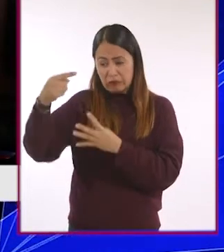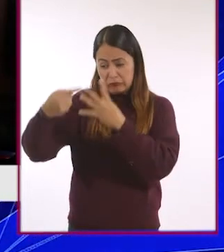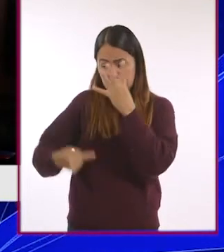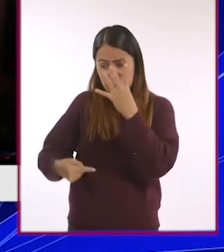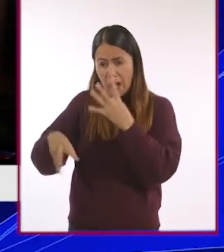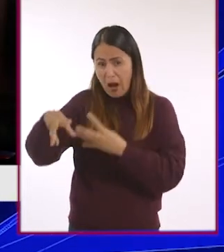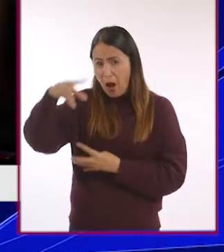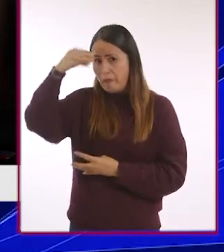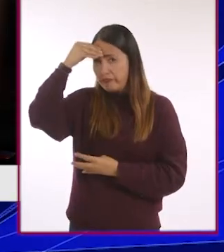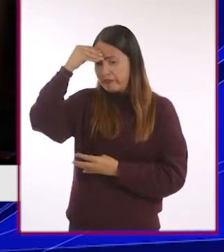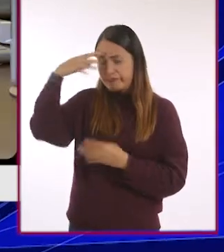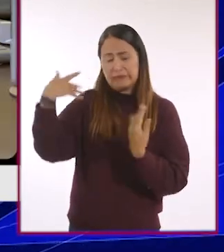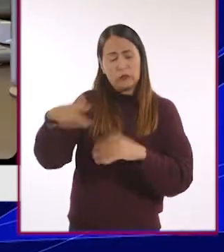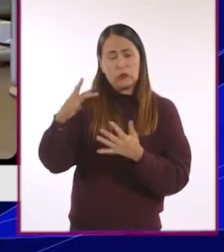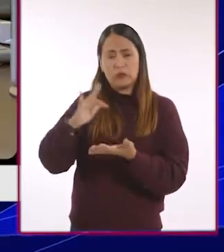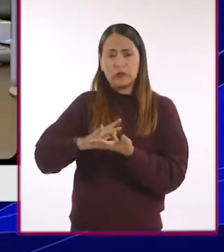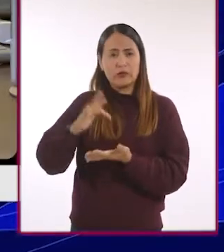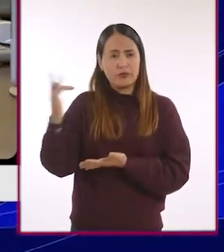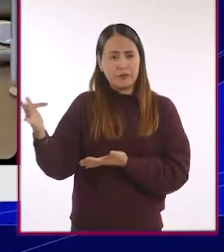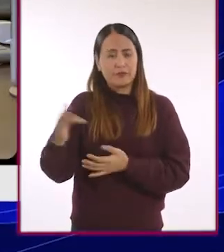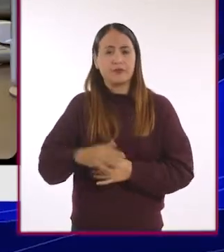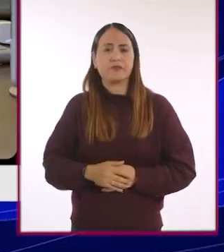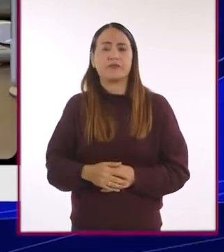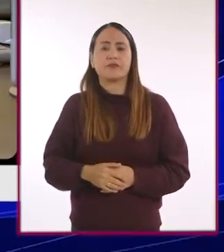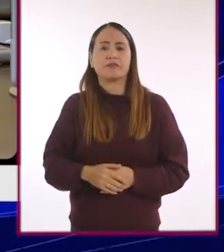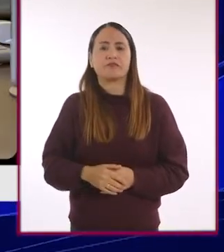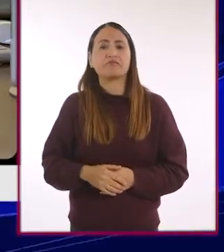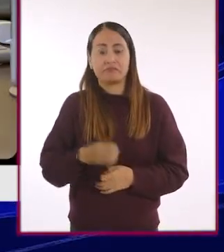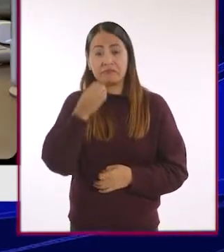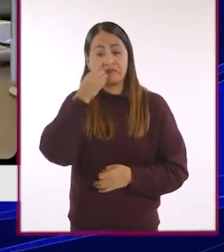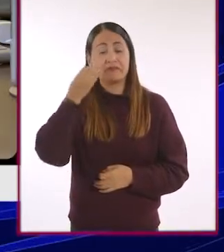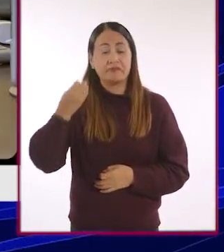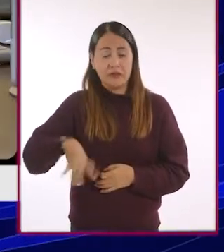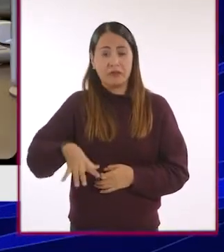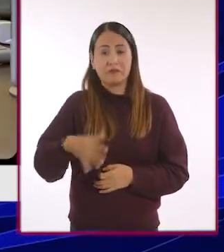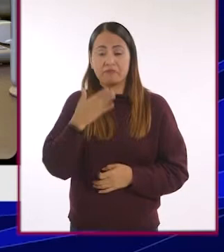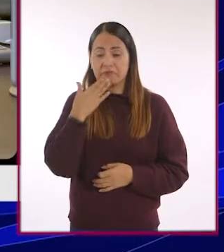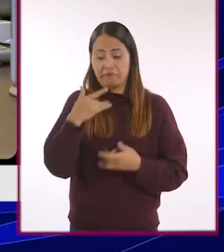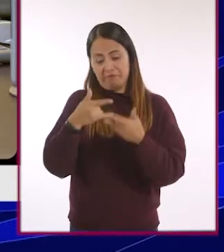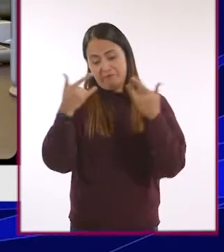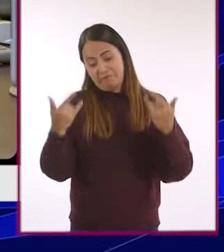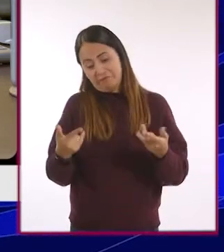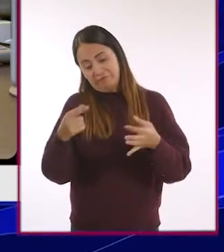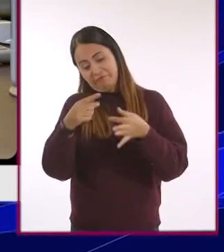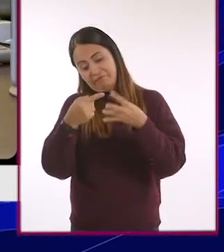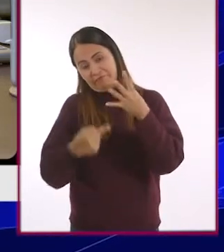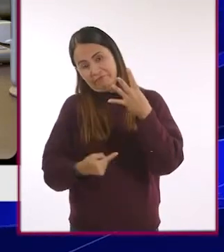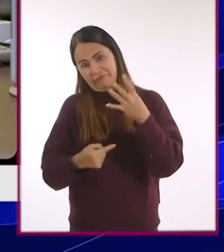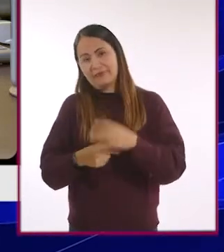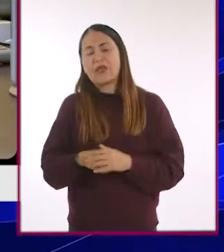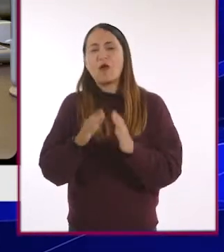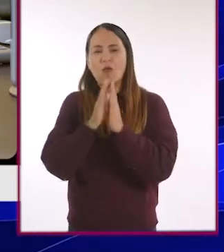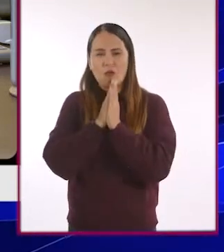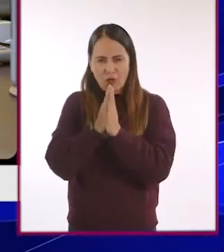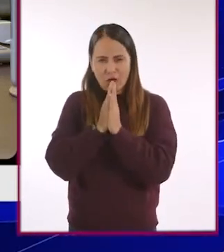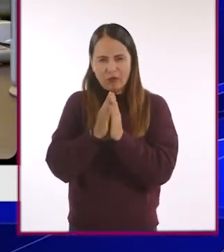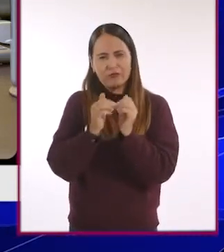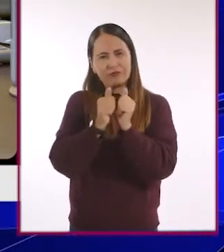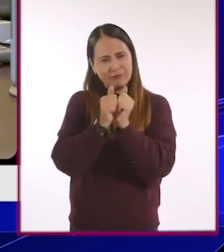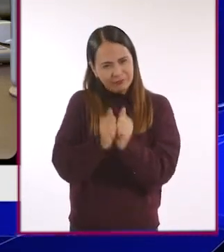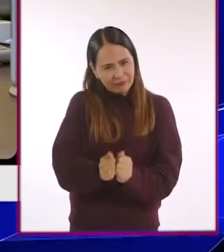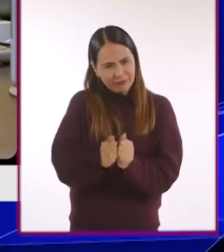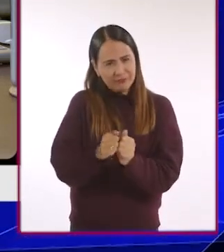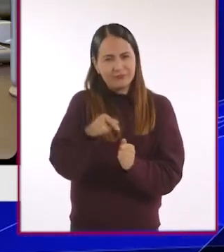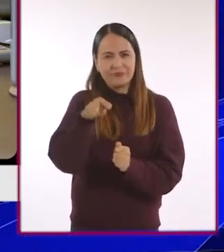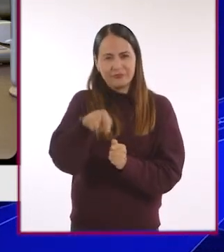he aprendido de él, ¿no? Muy bien, está padrísimo esto que nos estás contando. Queremos que te quedes con nosotros, por